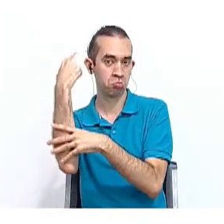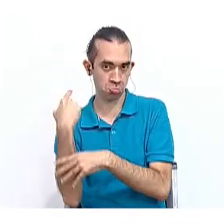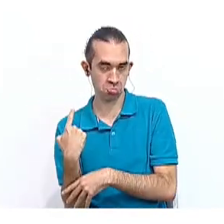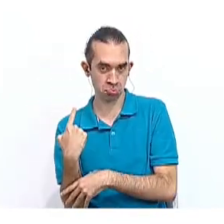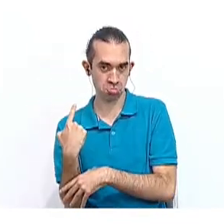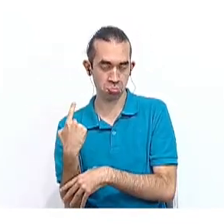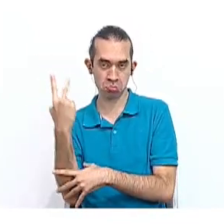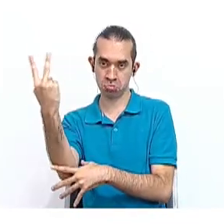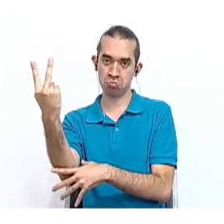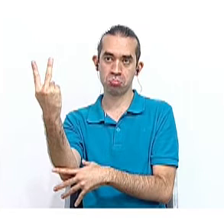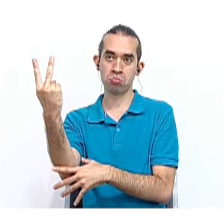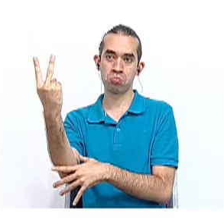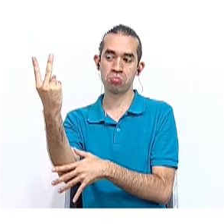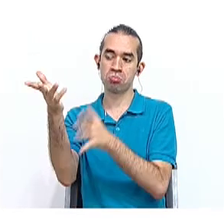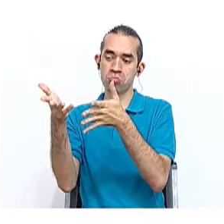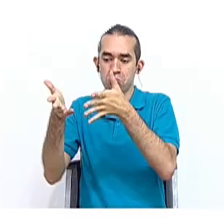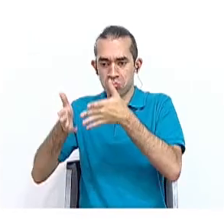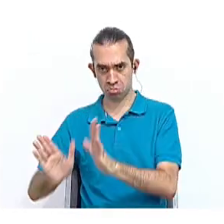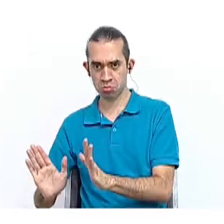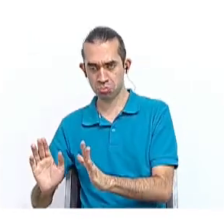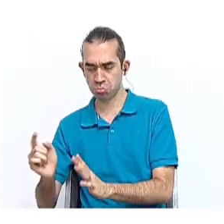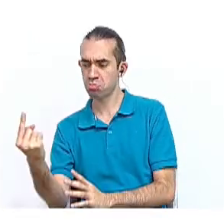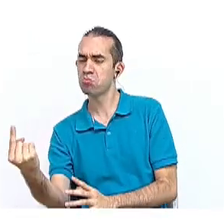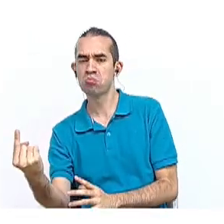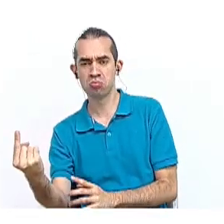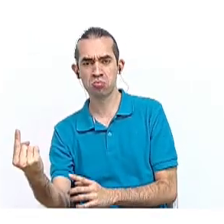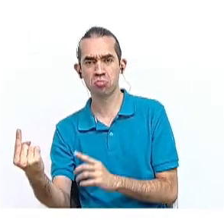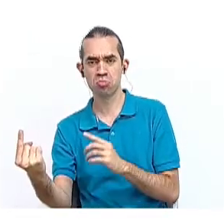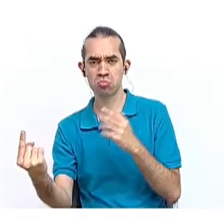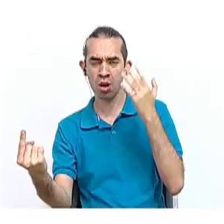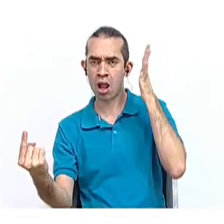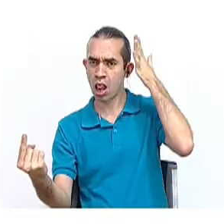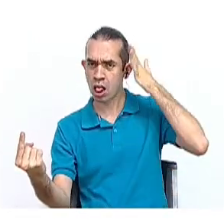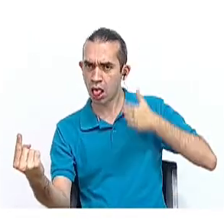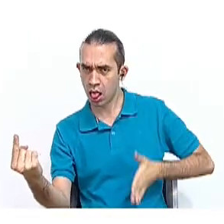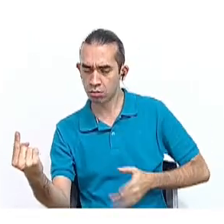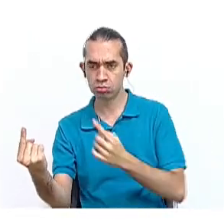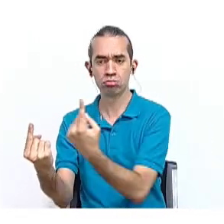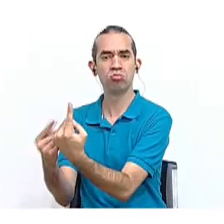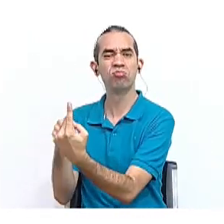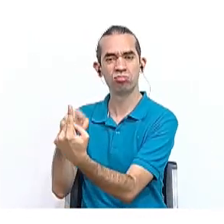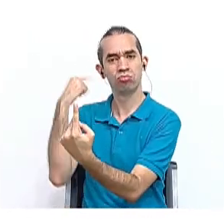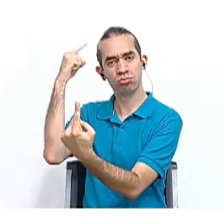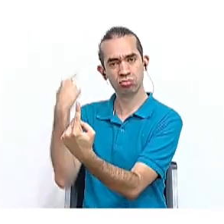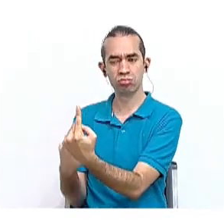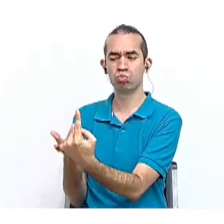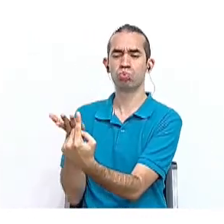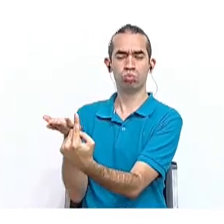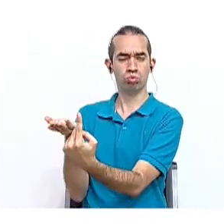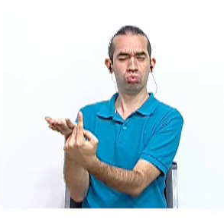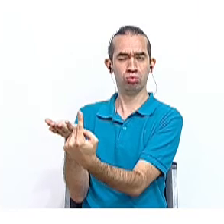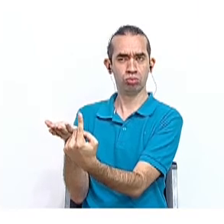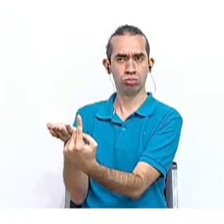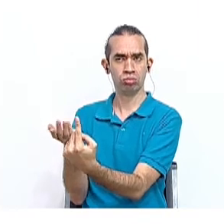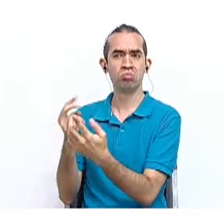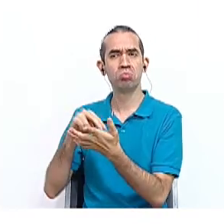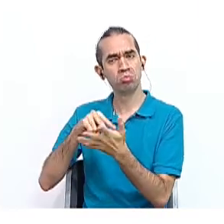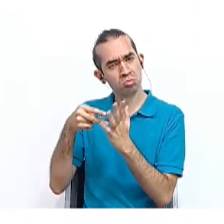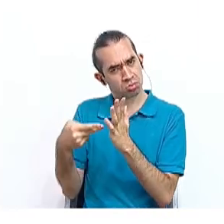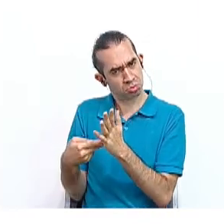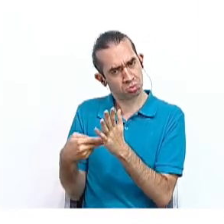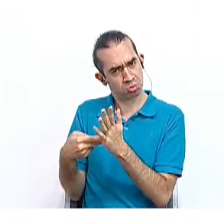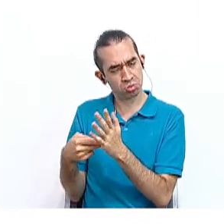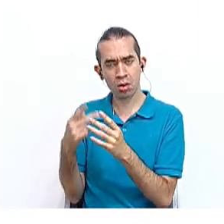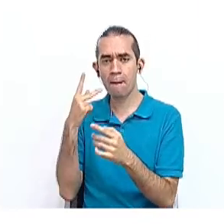rizado. Sin embargo, en su descendencia tuvieron un hijo cabello liso y otro de cabello rizado. Esto significa que